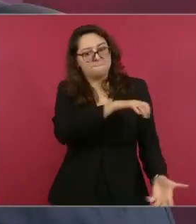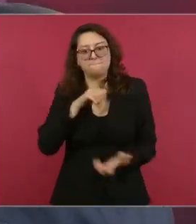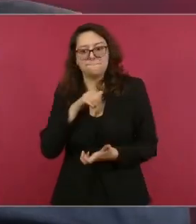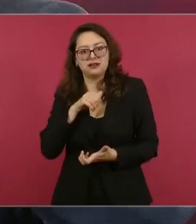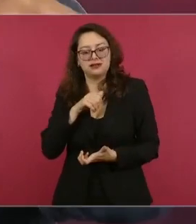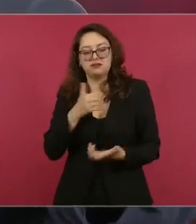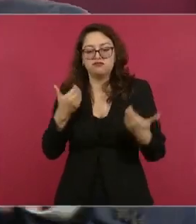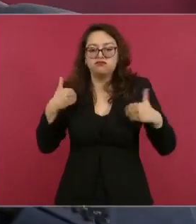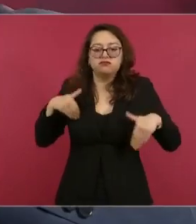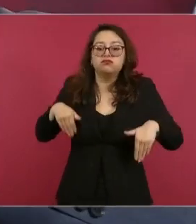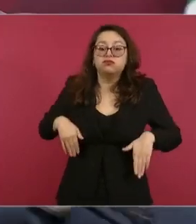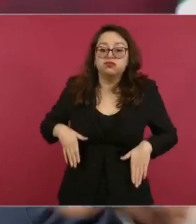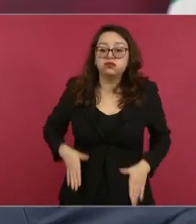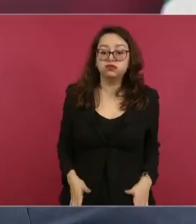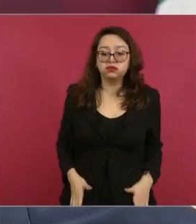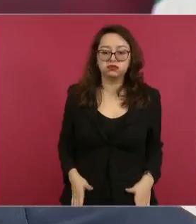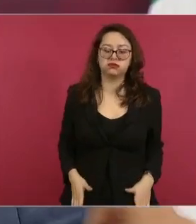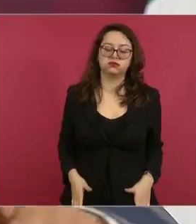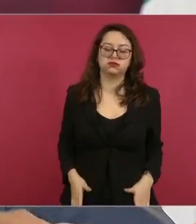Pero también